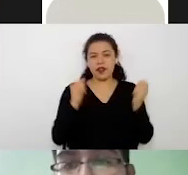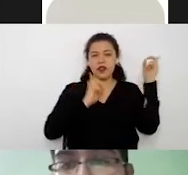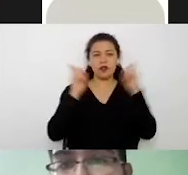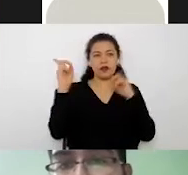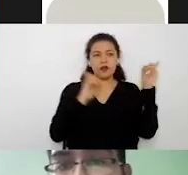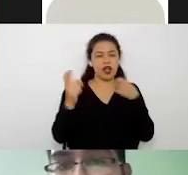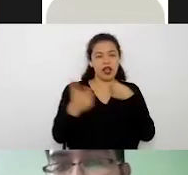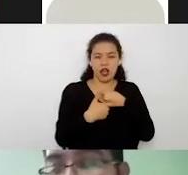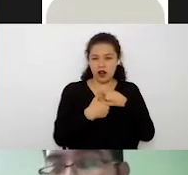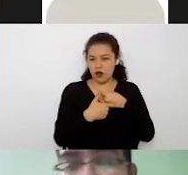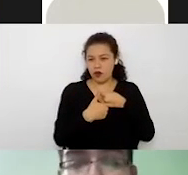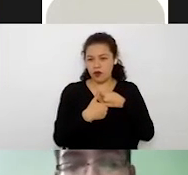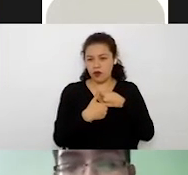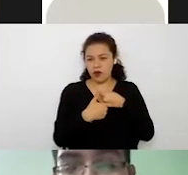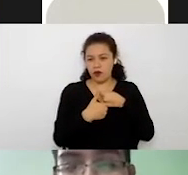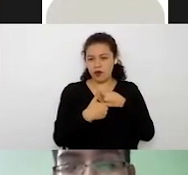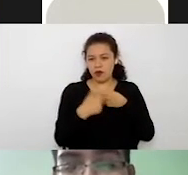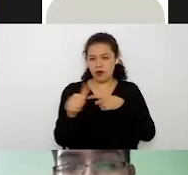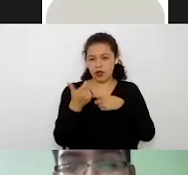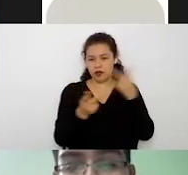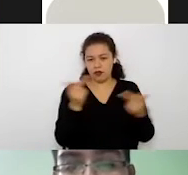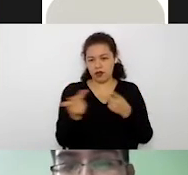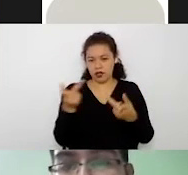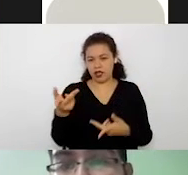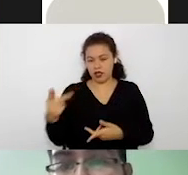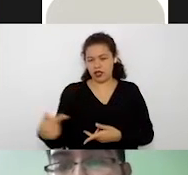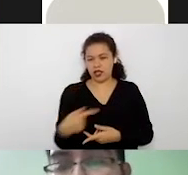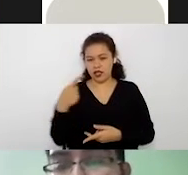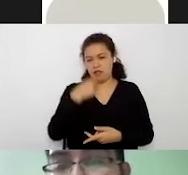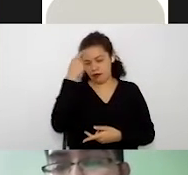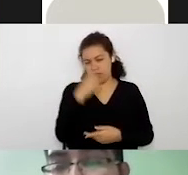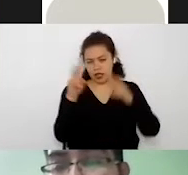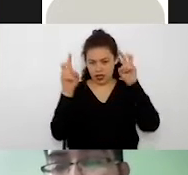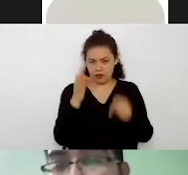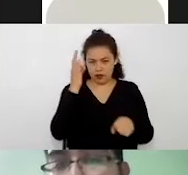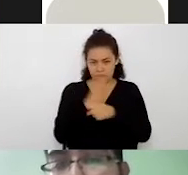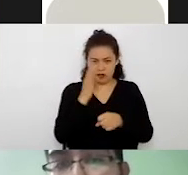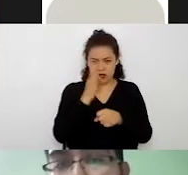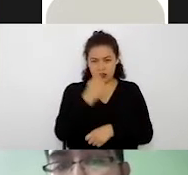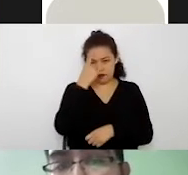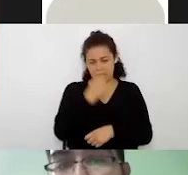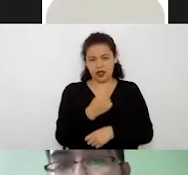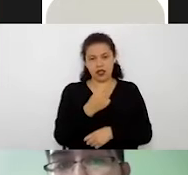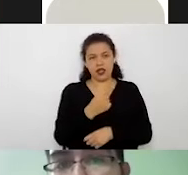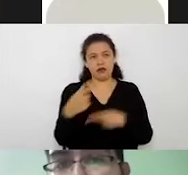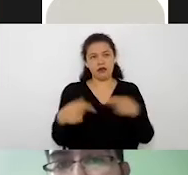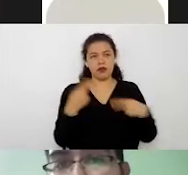duda, alguna otra pregunta que me quieran hacer respecto a lo que estamos viendo ahorita del tema.